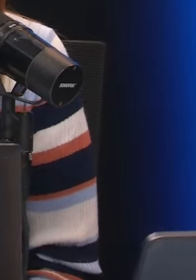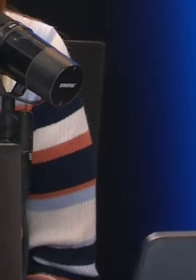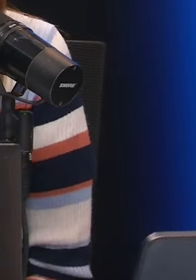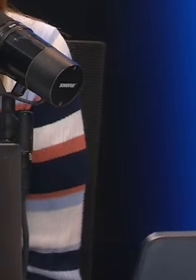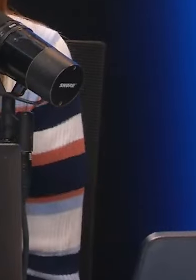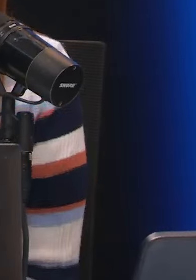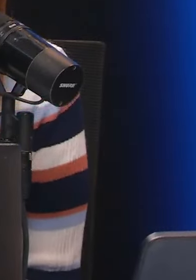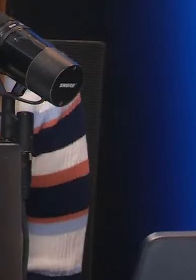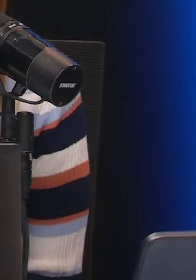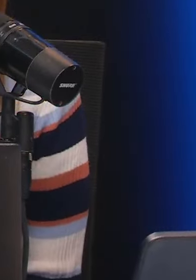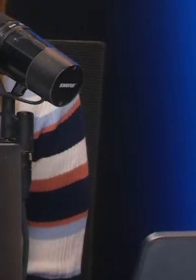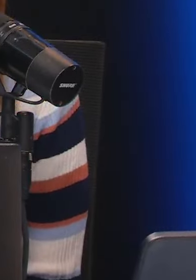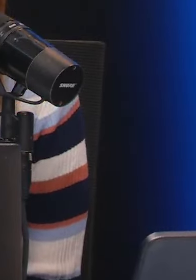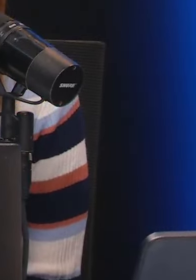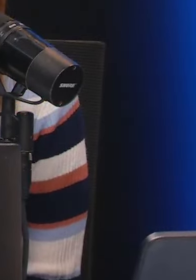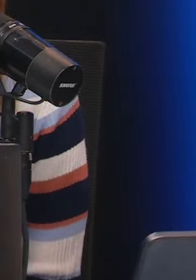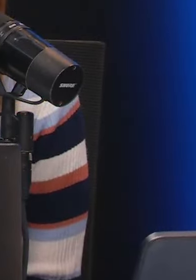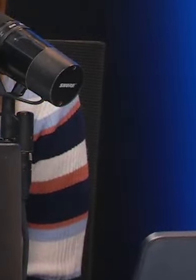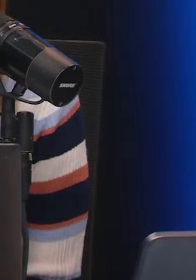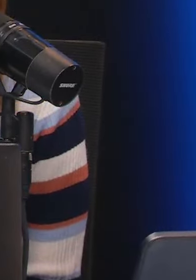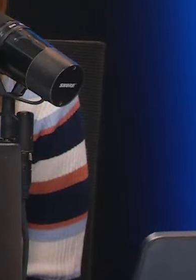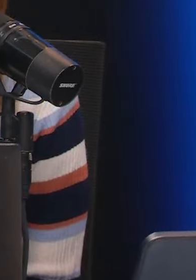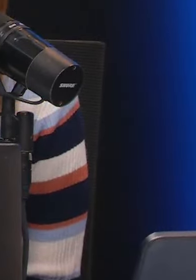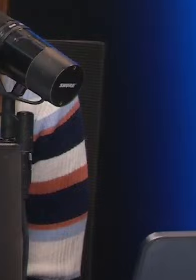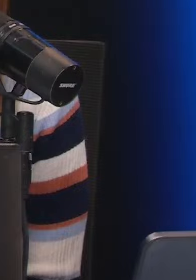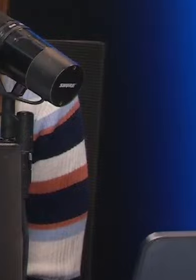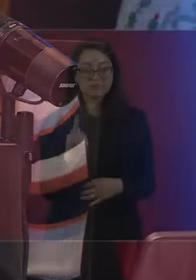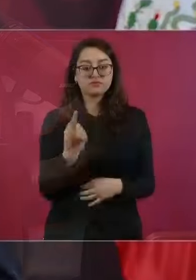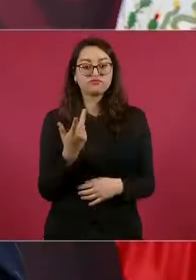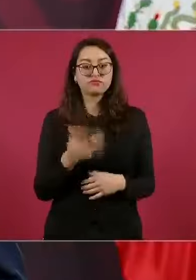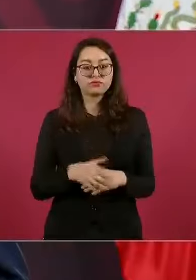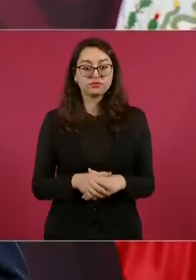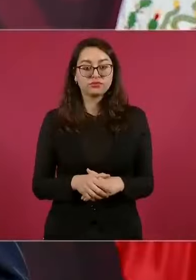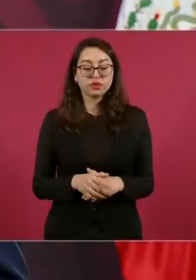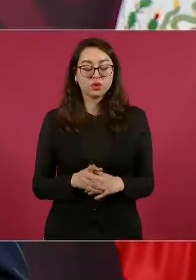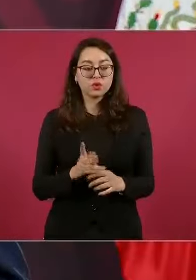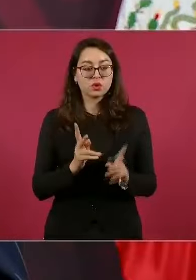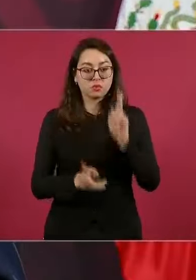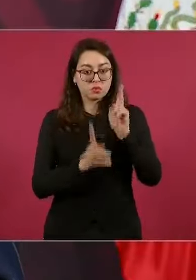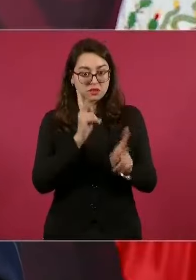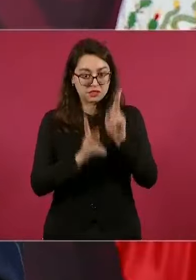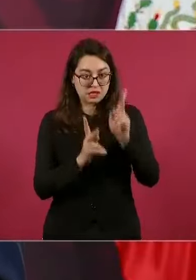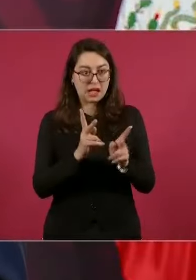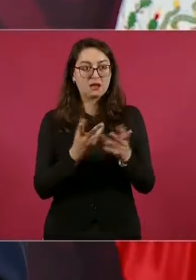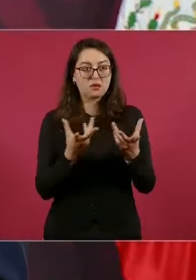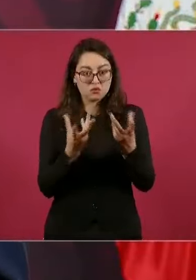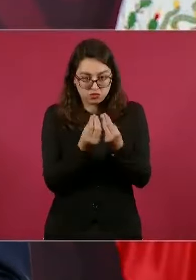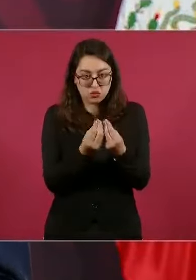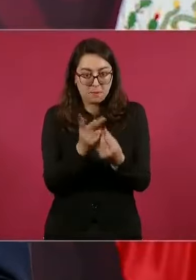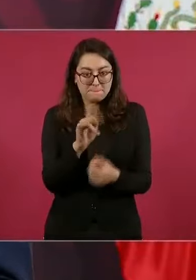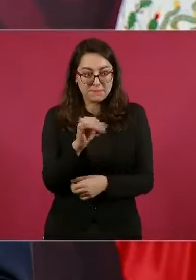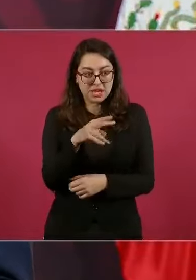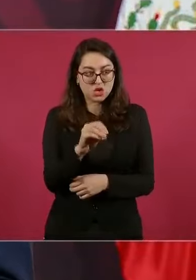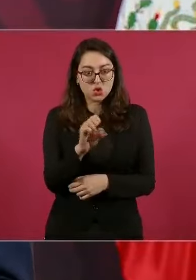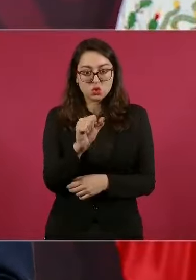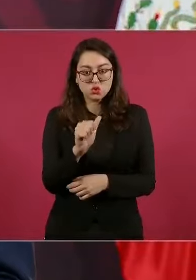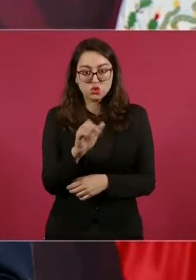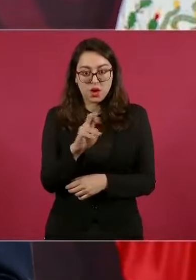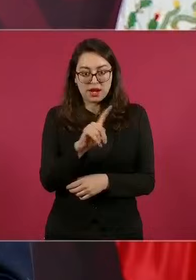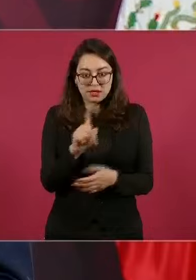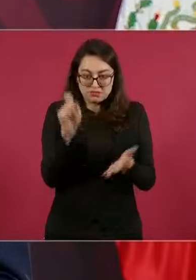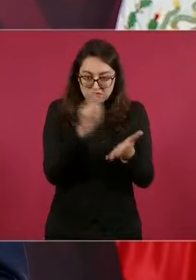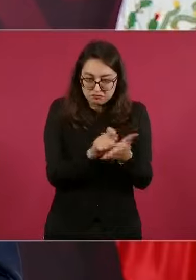de Univisión, Jorge. Yo creo que sí, además, yo creo que el presidente se lo olvida y a muchos se les olvida que nuestro trabajo como periodistas